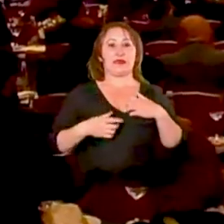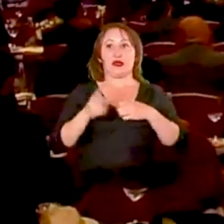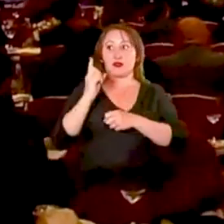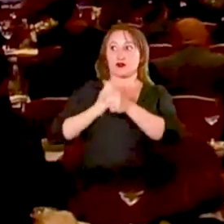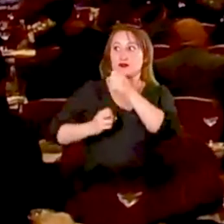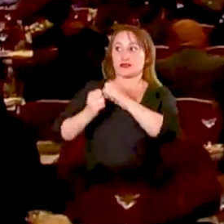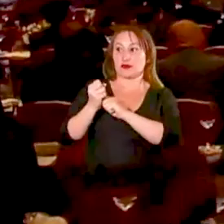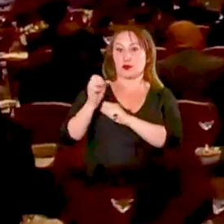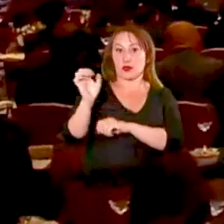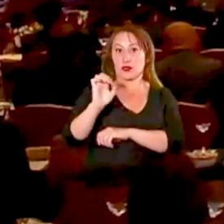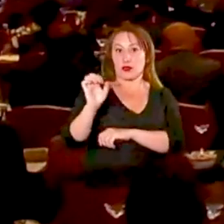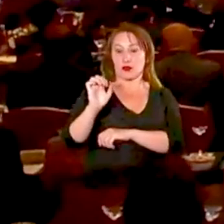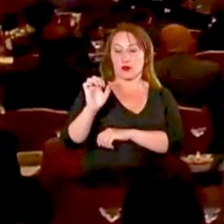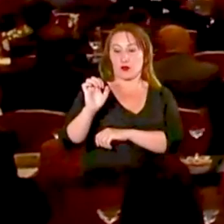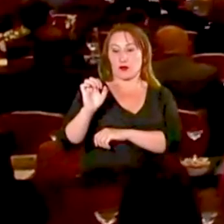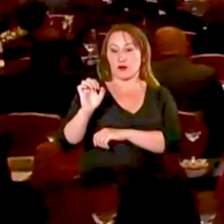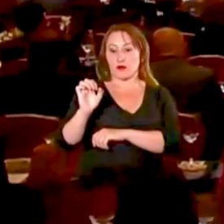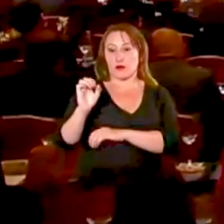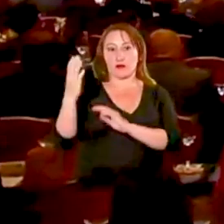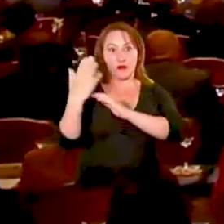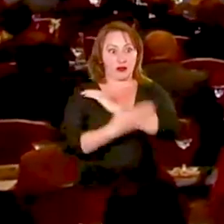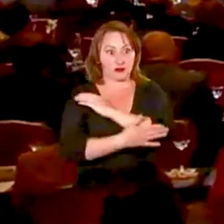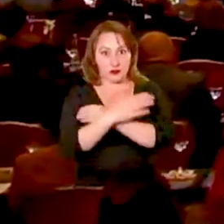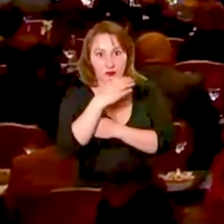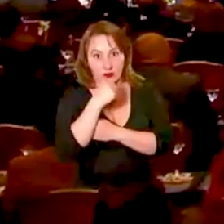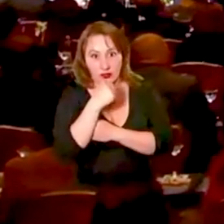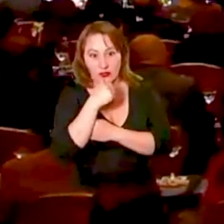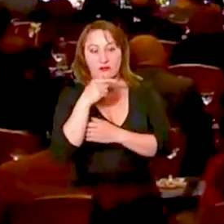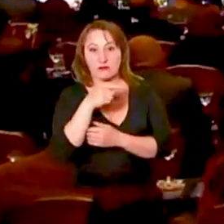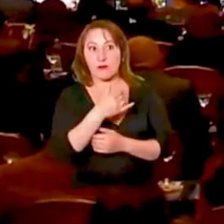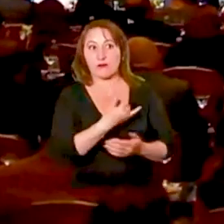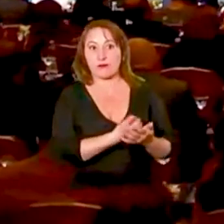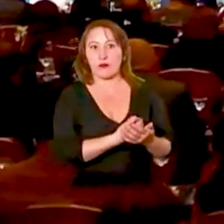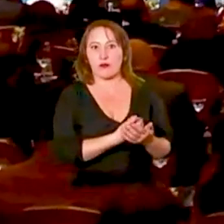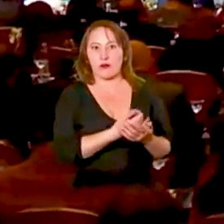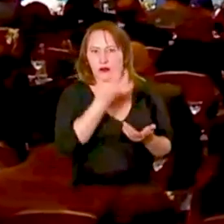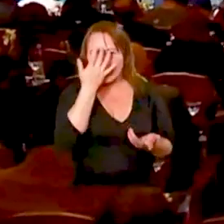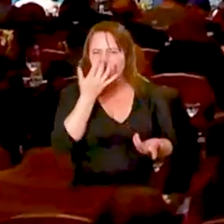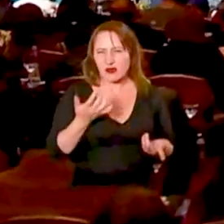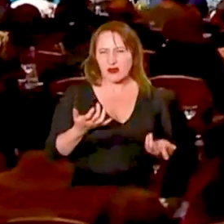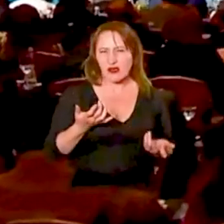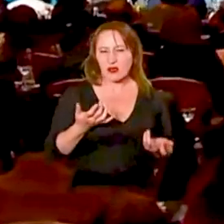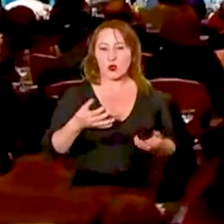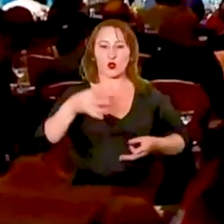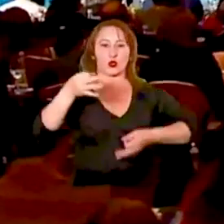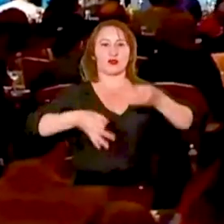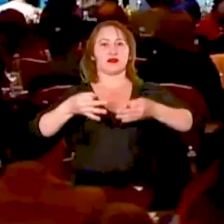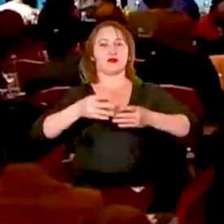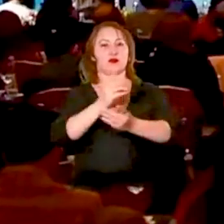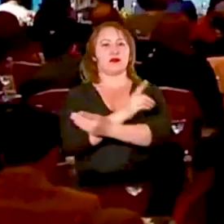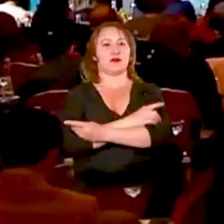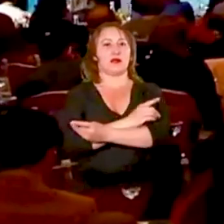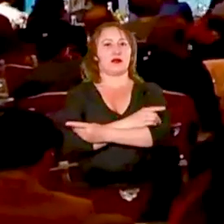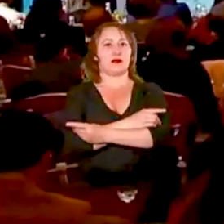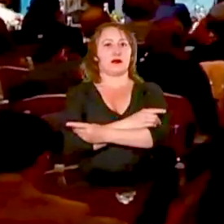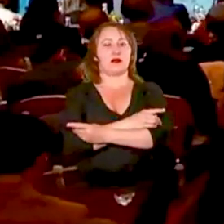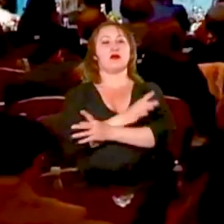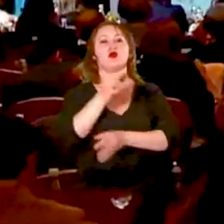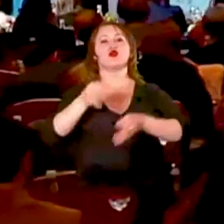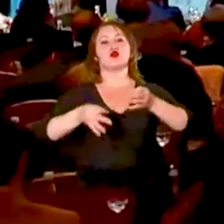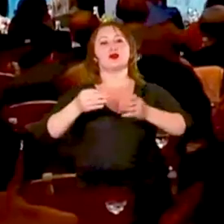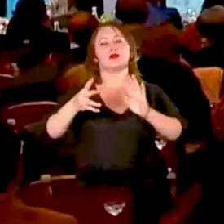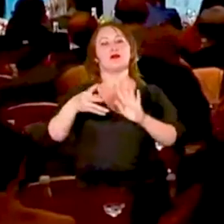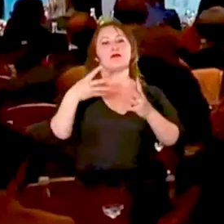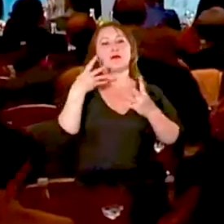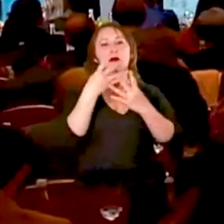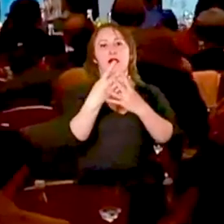pasado? La impunidad que existía. Impunidad porque jurisdicción disciplinaria y justicia